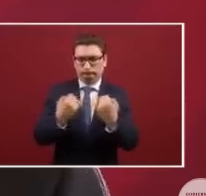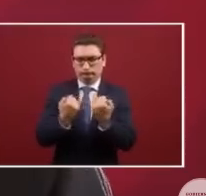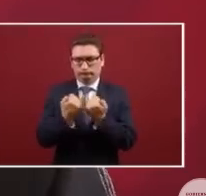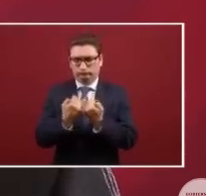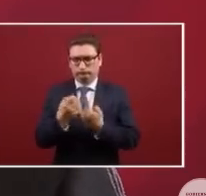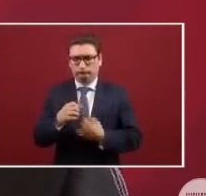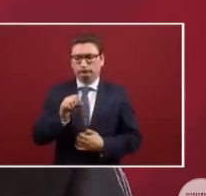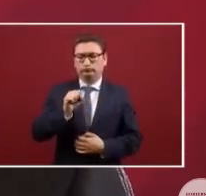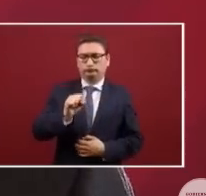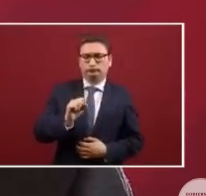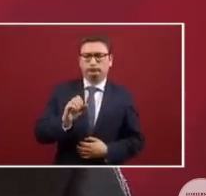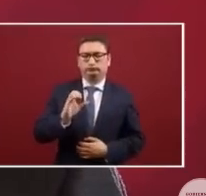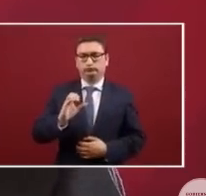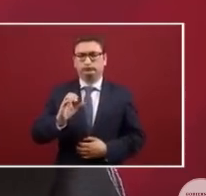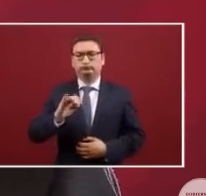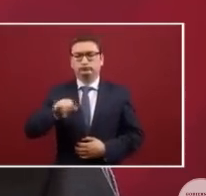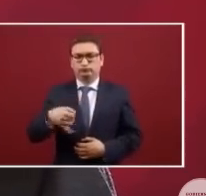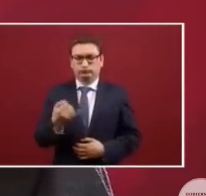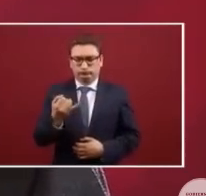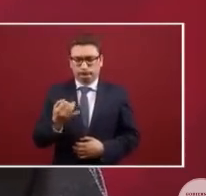integrantes del Poder